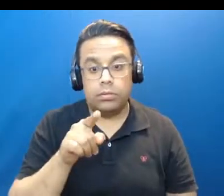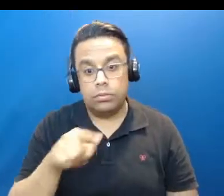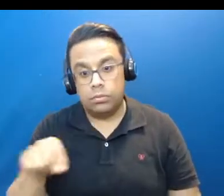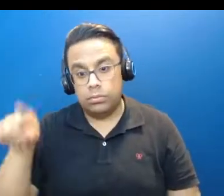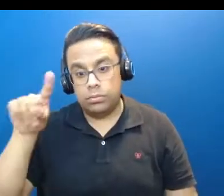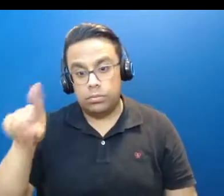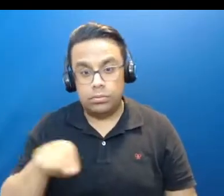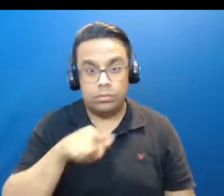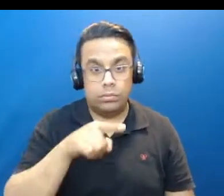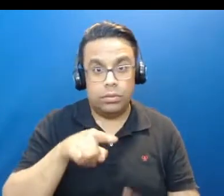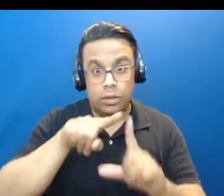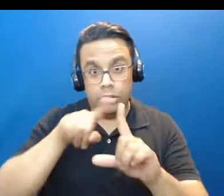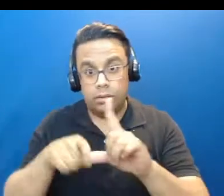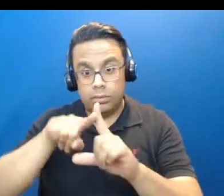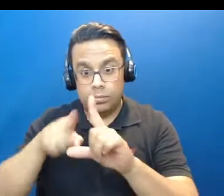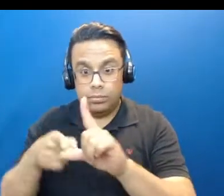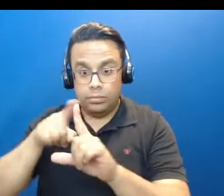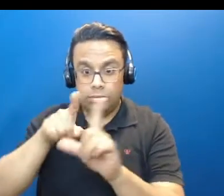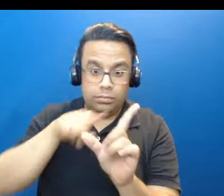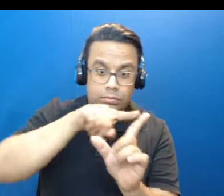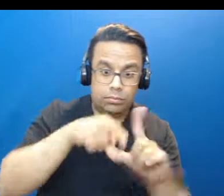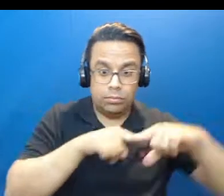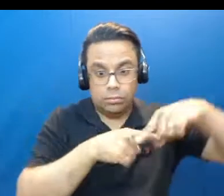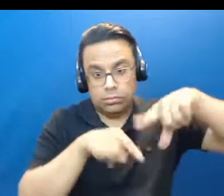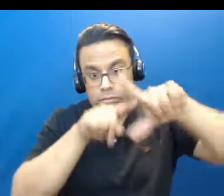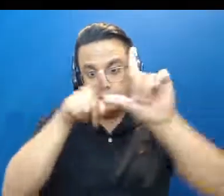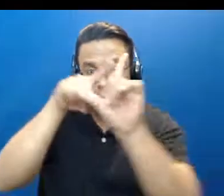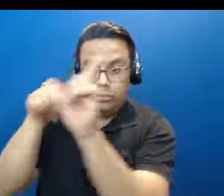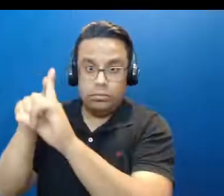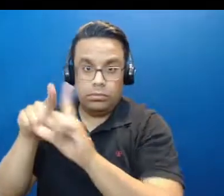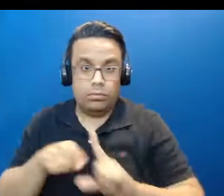entonces de forma dinámica yo puedo ubicar mi primer cuadrante,